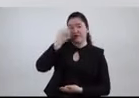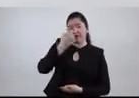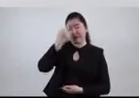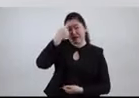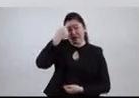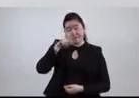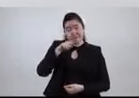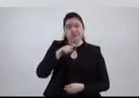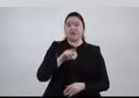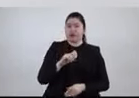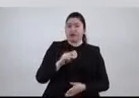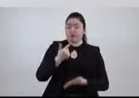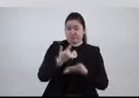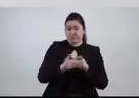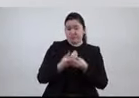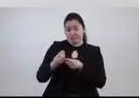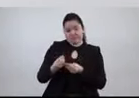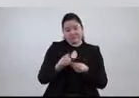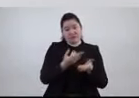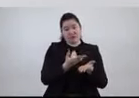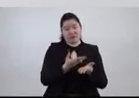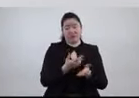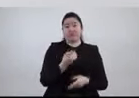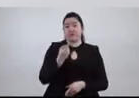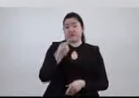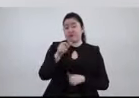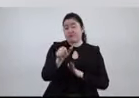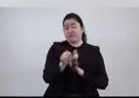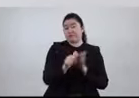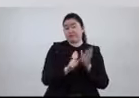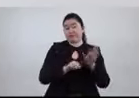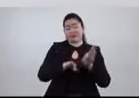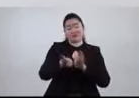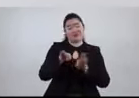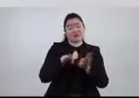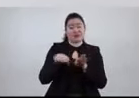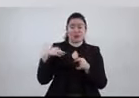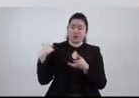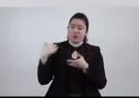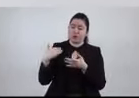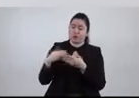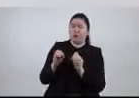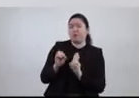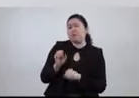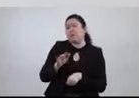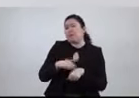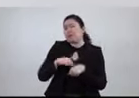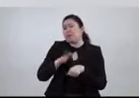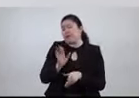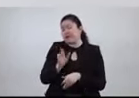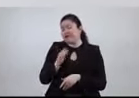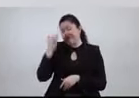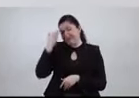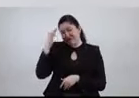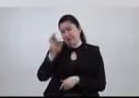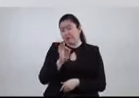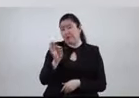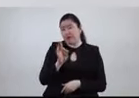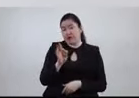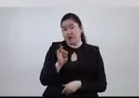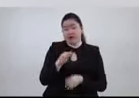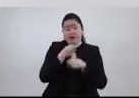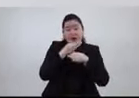validados. Entonces realmente pues fue prácticamente un mes de trabajo o un poco más y de información a la población. Hoy tenemos